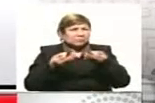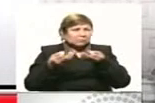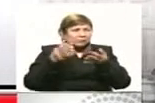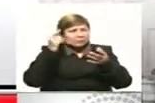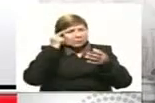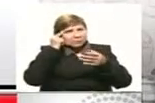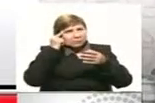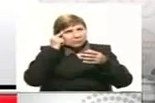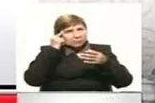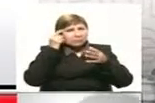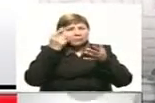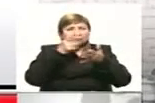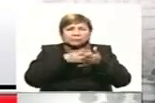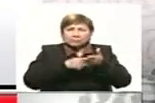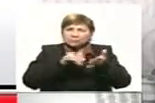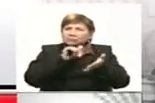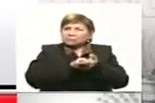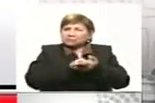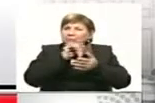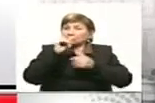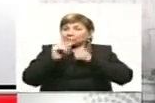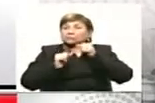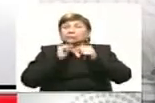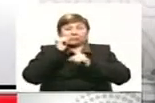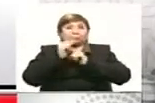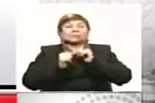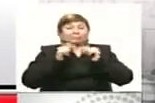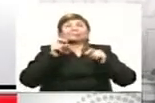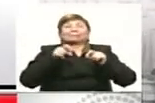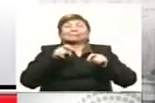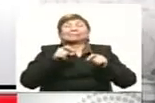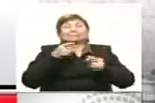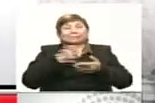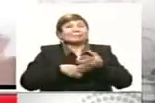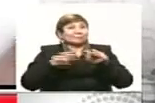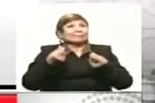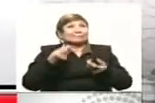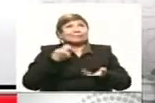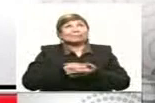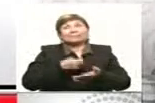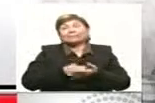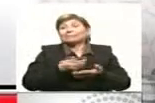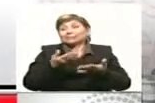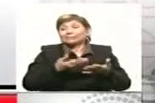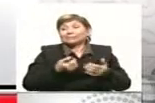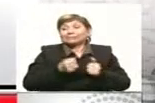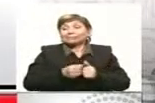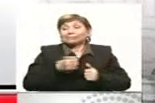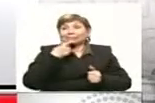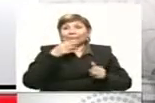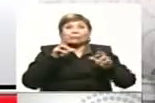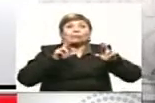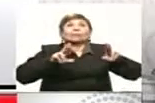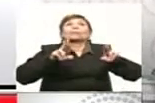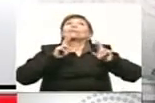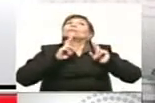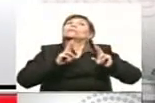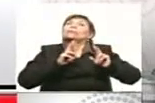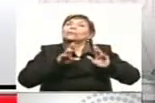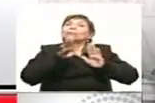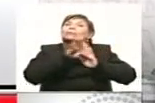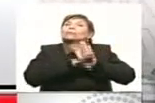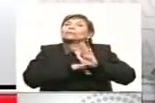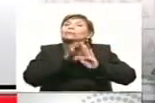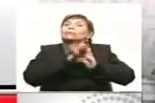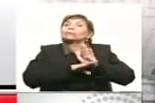estimamos que, ¿no?, el próximo año necesitaríamos esa cantidad. Desde luego, desde el punto de vista del MEF, ojalá sea menor. Y